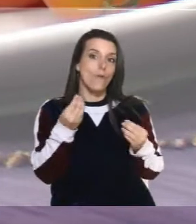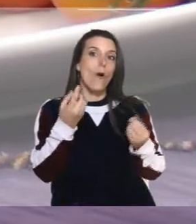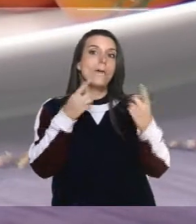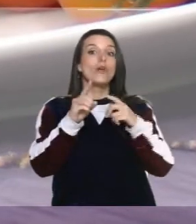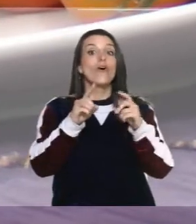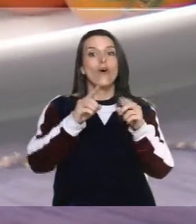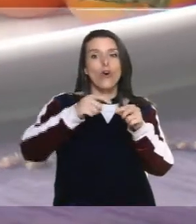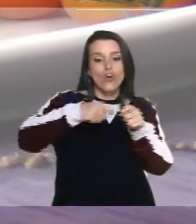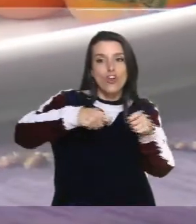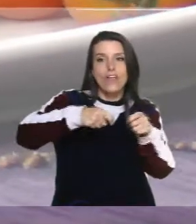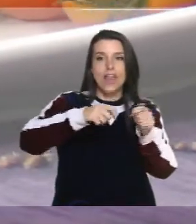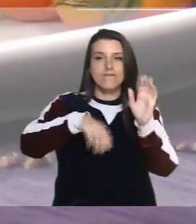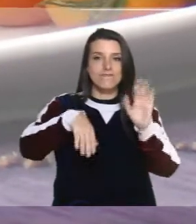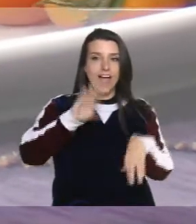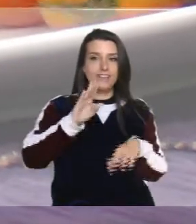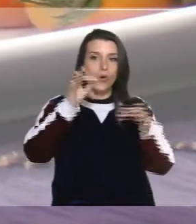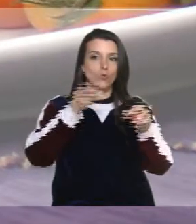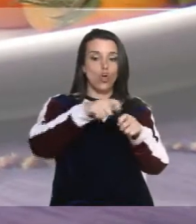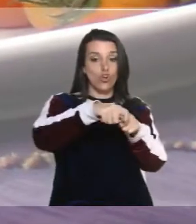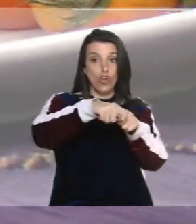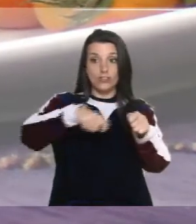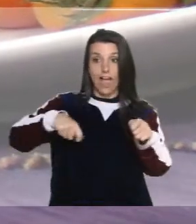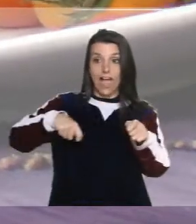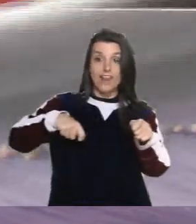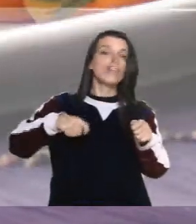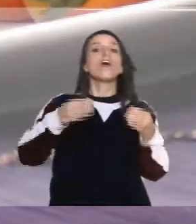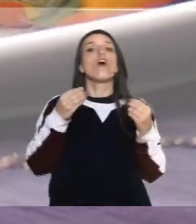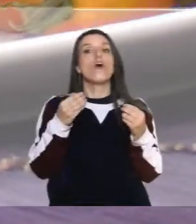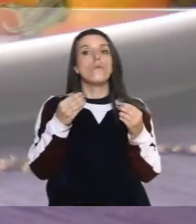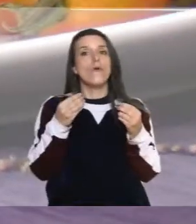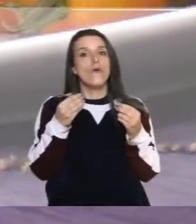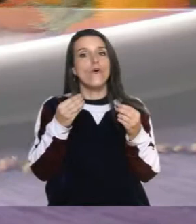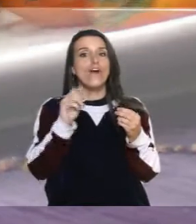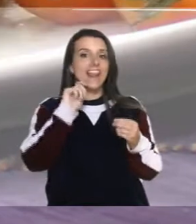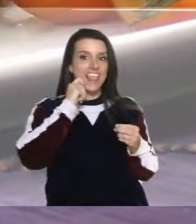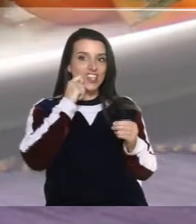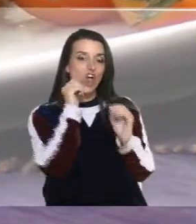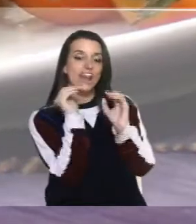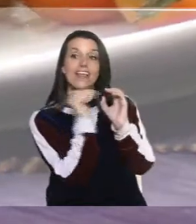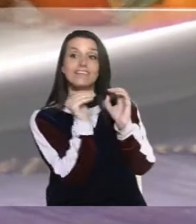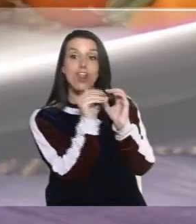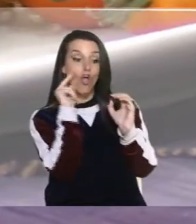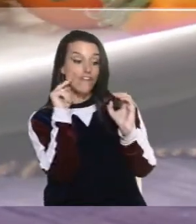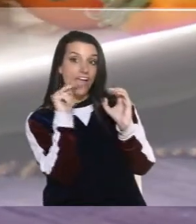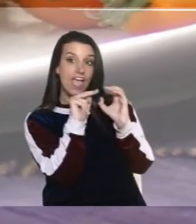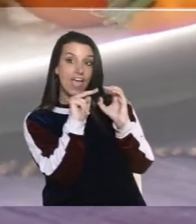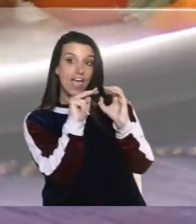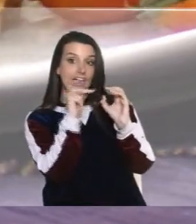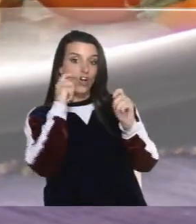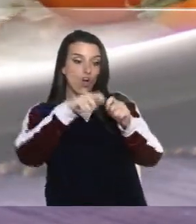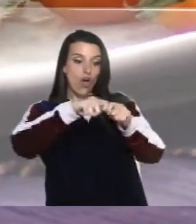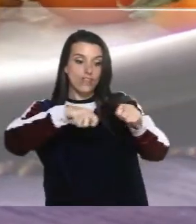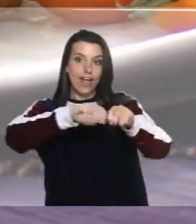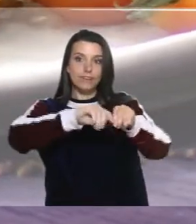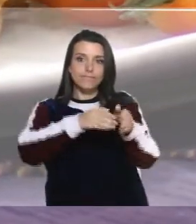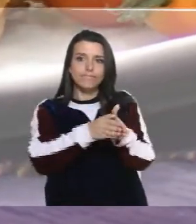más. La cortamos acá y aquí lo abro para que se vea el relleno, sí. Miren. Ahí voy corriendo.